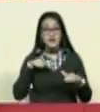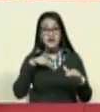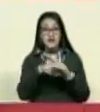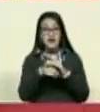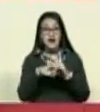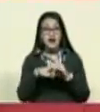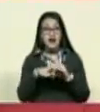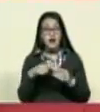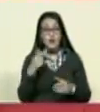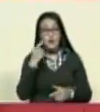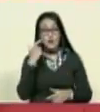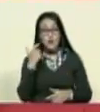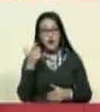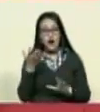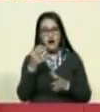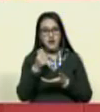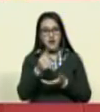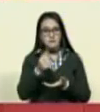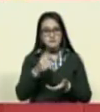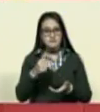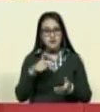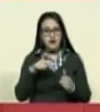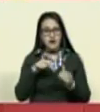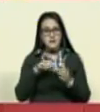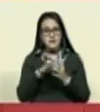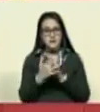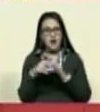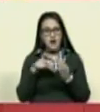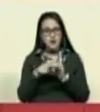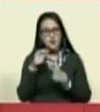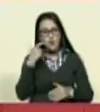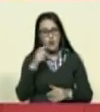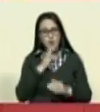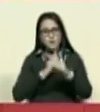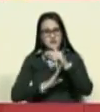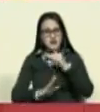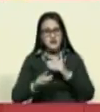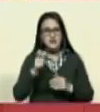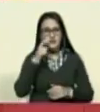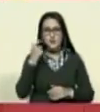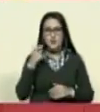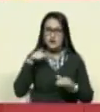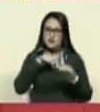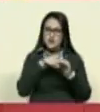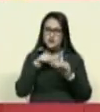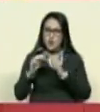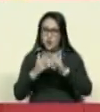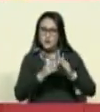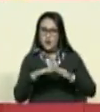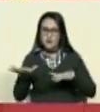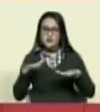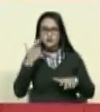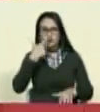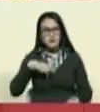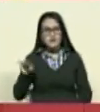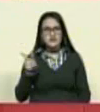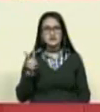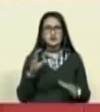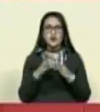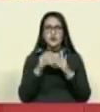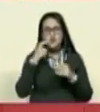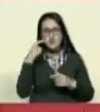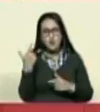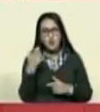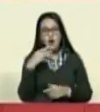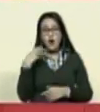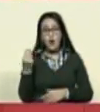Busca el clac en el barrio. Busca al humilde, busca la VCH. Busca el movimiento Somos Venezuela, busca al